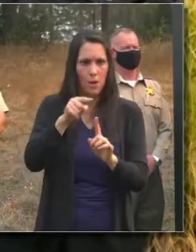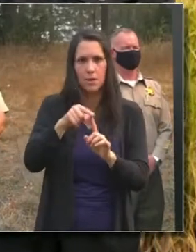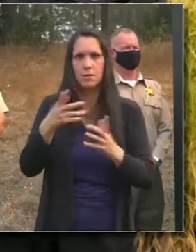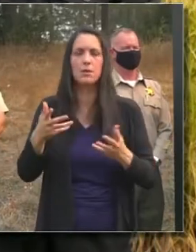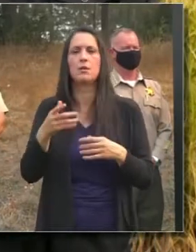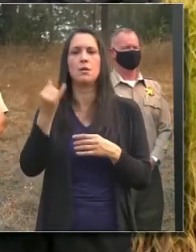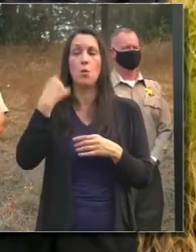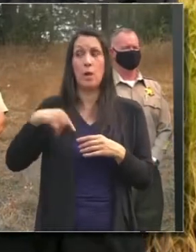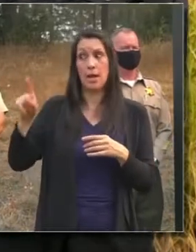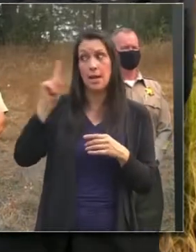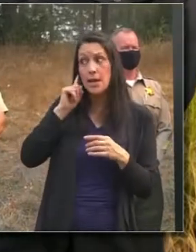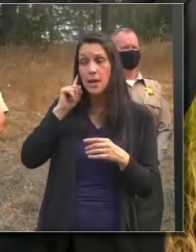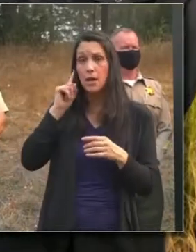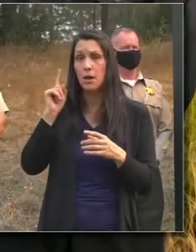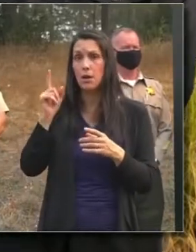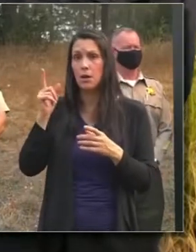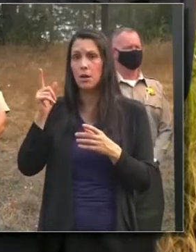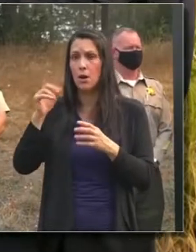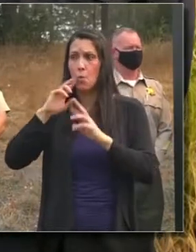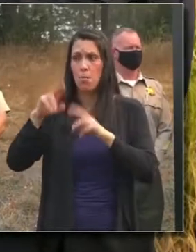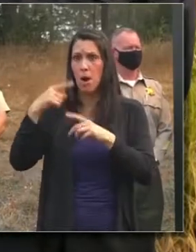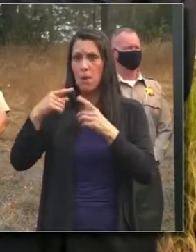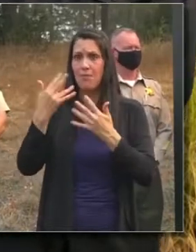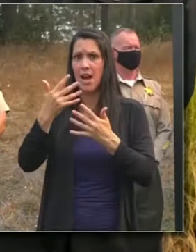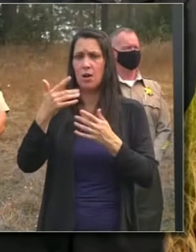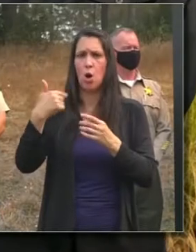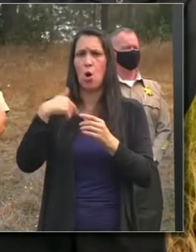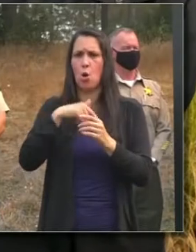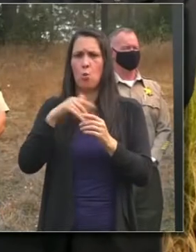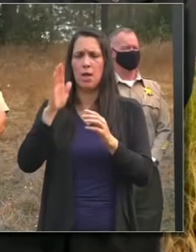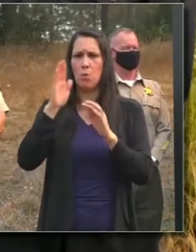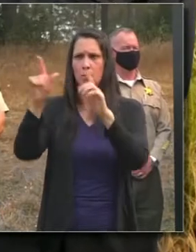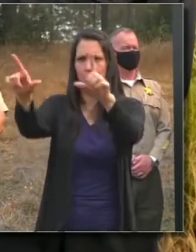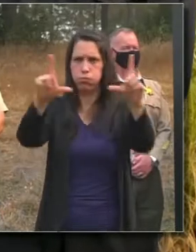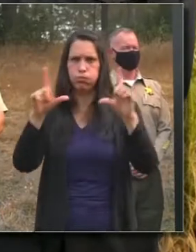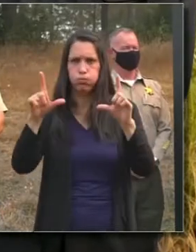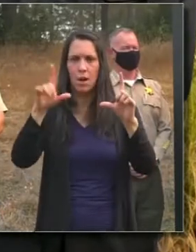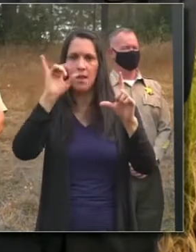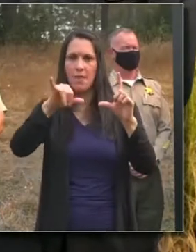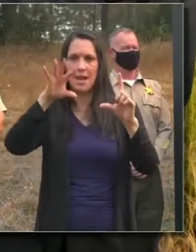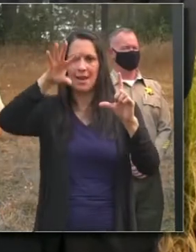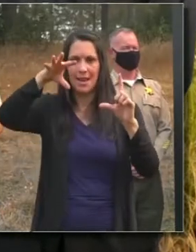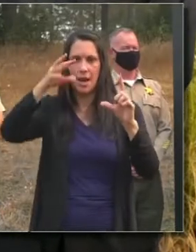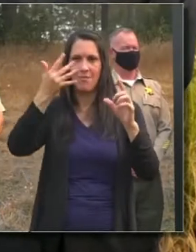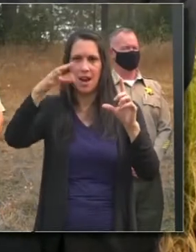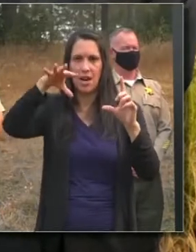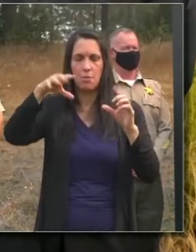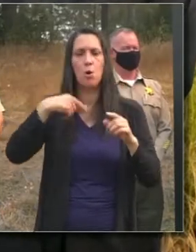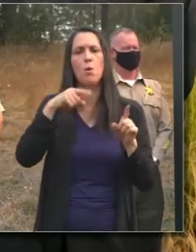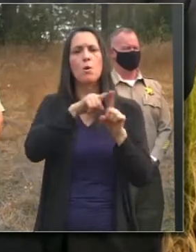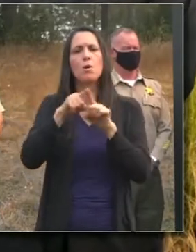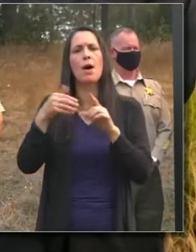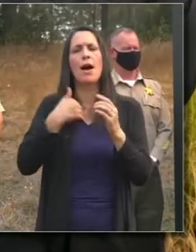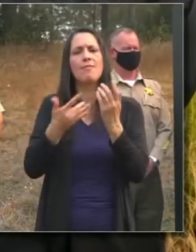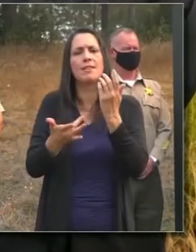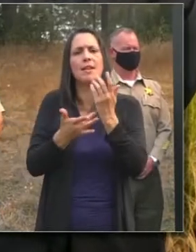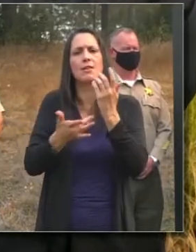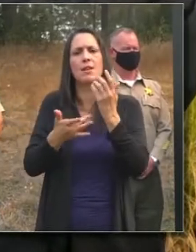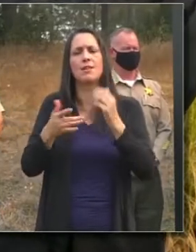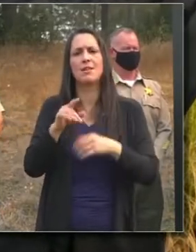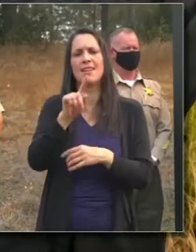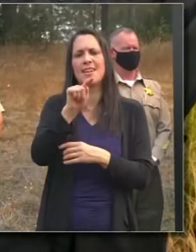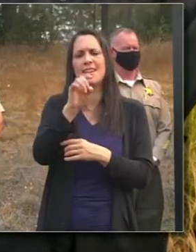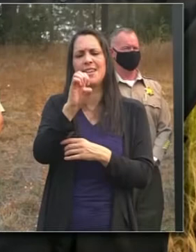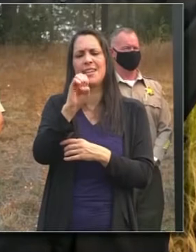y cuando recibimos un informe entonces nos sintonizamos vemos esas cámaras también hicimos